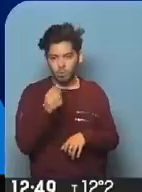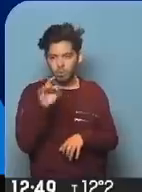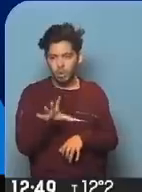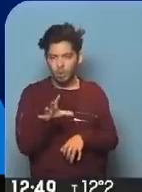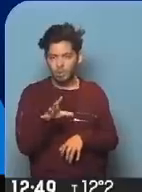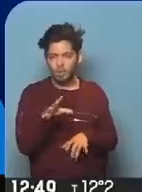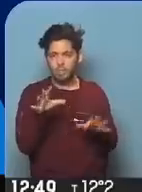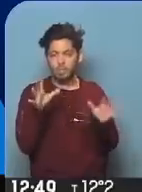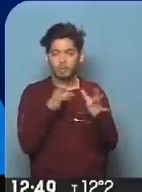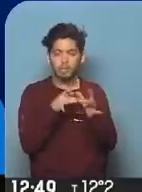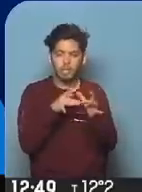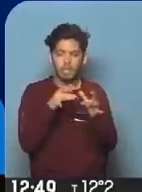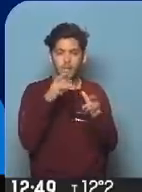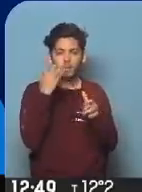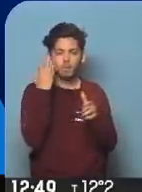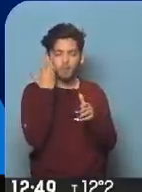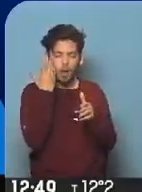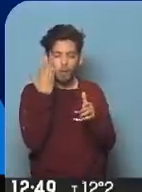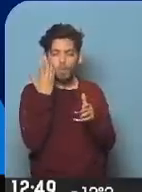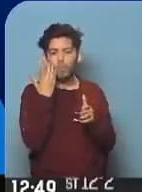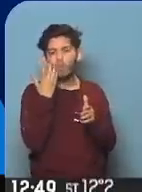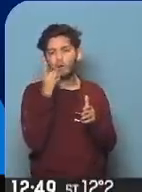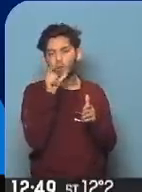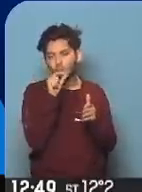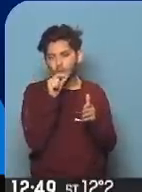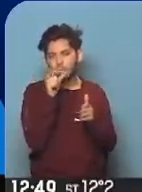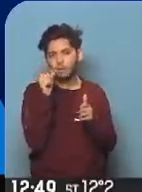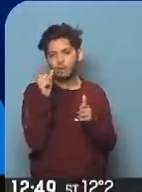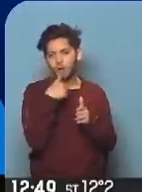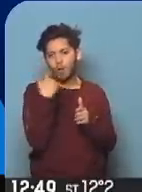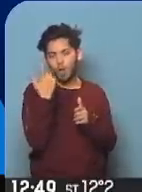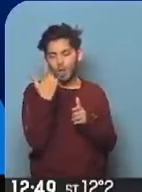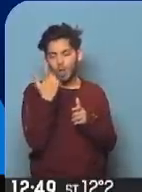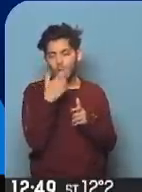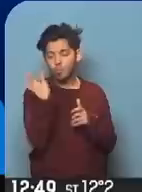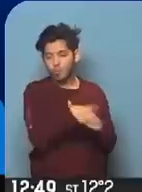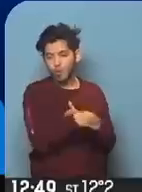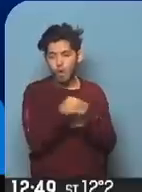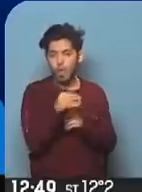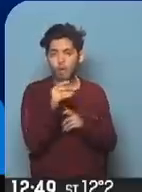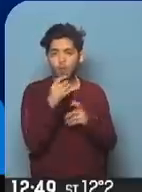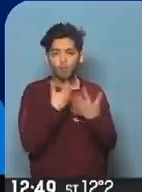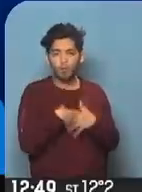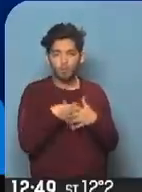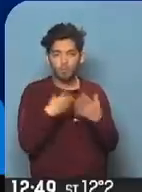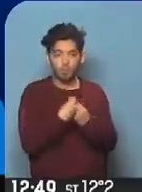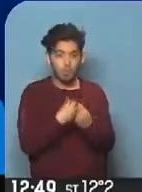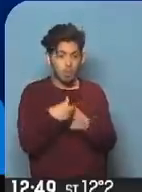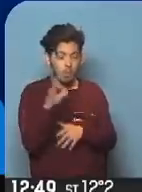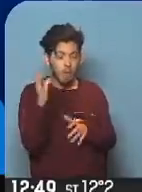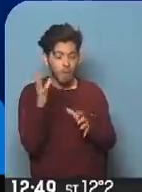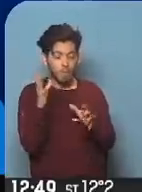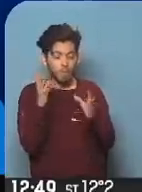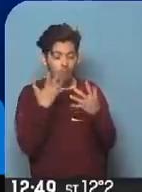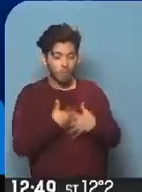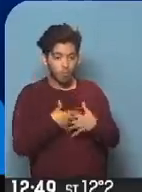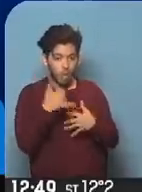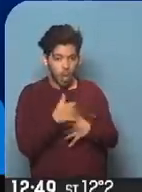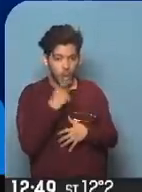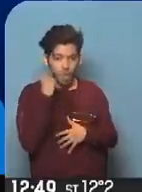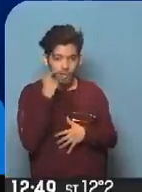redes sociales, Facebook, Twitter y todas las demás, funcionaron mucho, pero la que más funcionó fue el WhatsApp, porque el WhatsApp es un medio